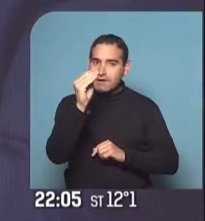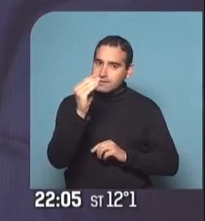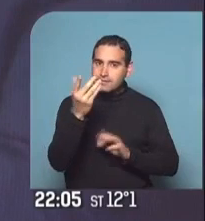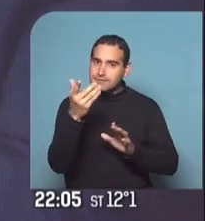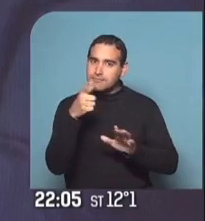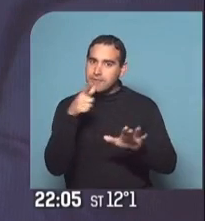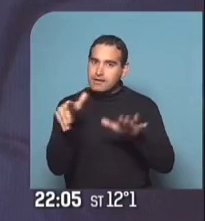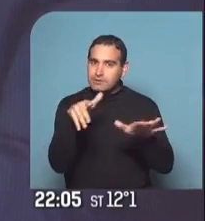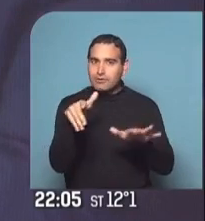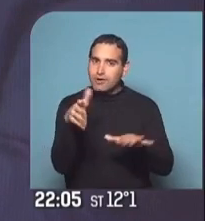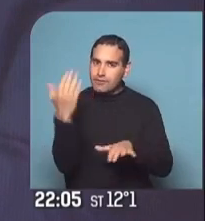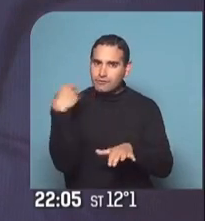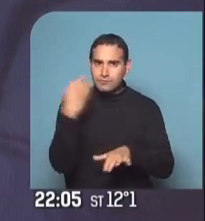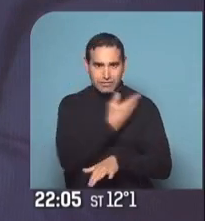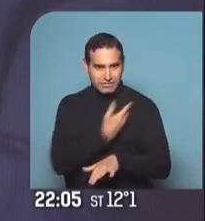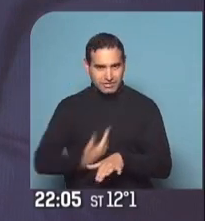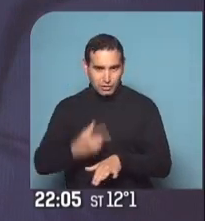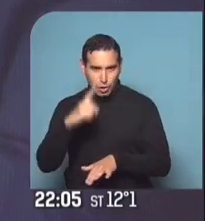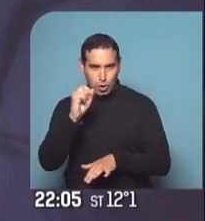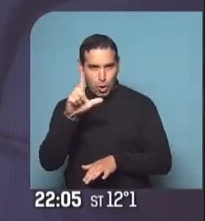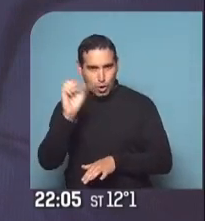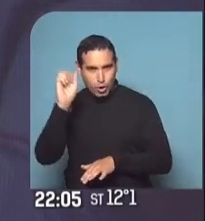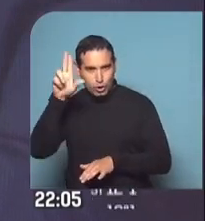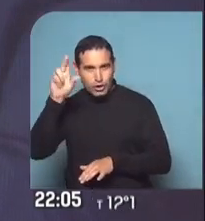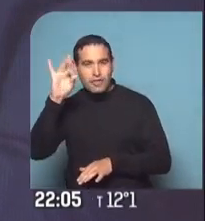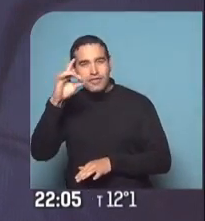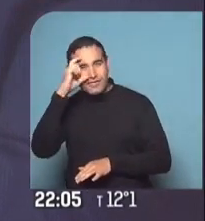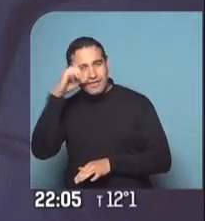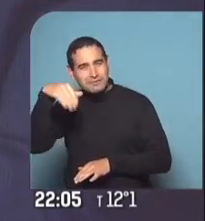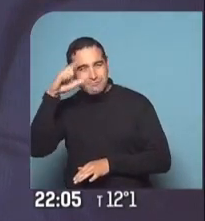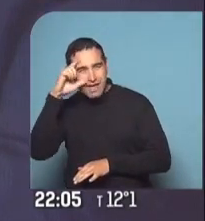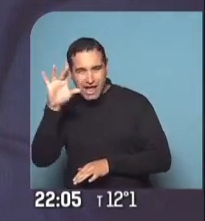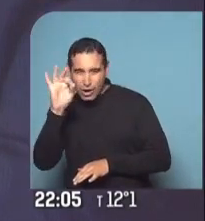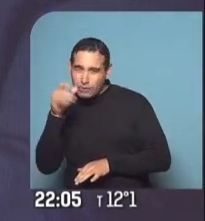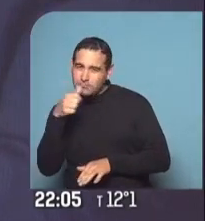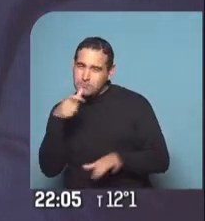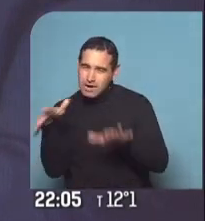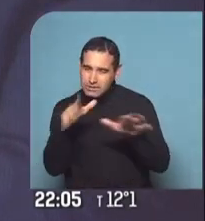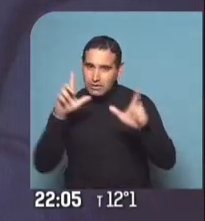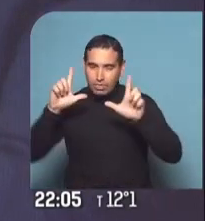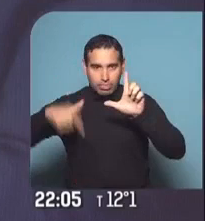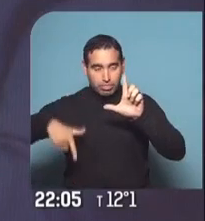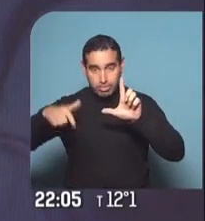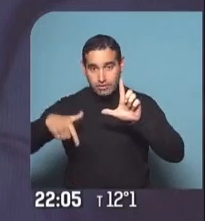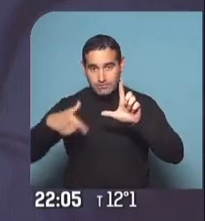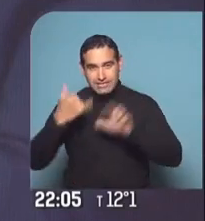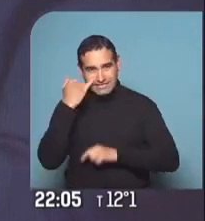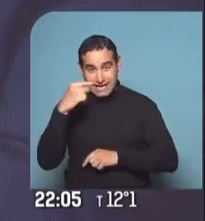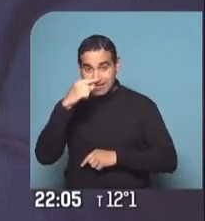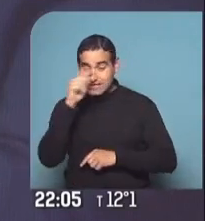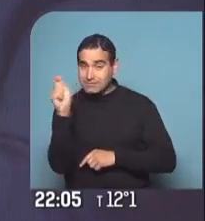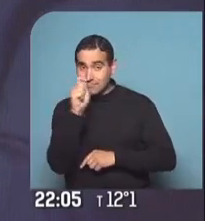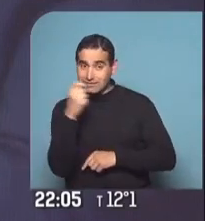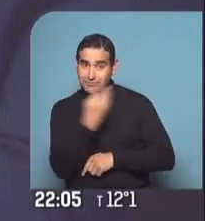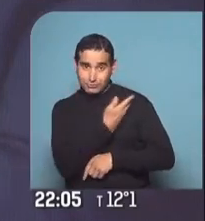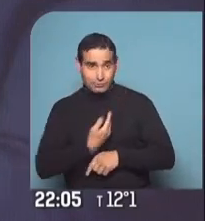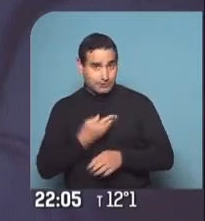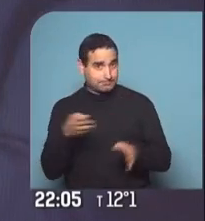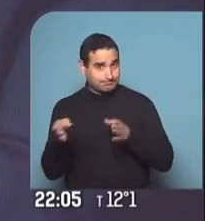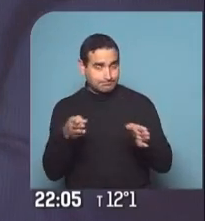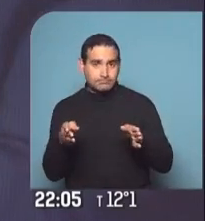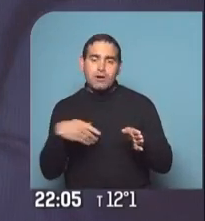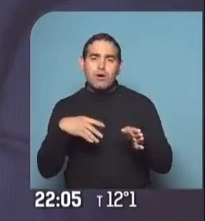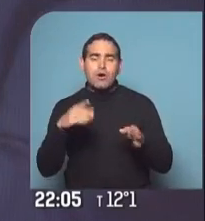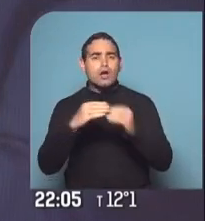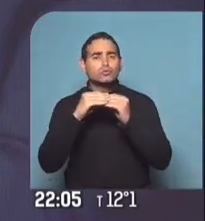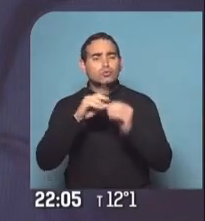de Mello, el presidente de los años 90, bueno, a esta altura de su mandato, a los 7 meses. Y por otro lado también el caso Lava-Jato,